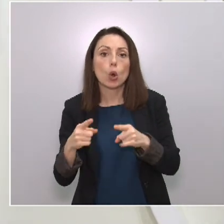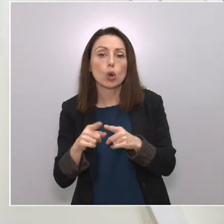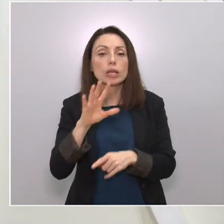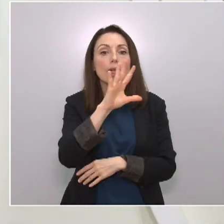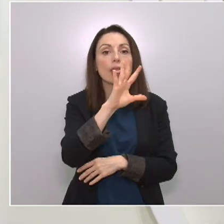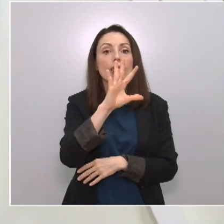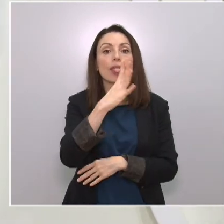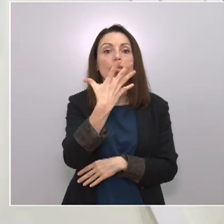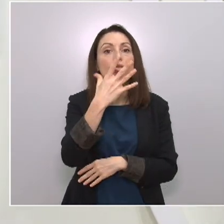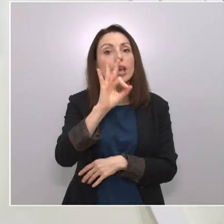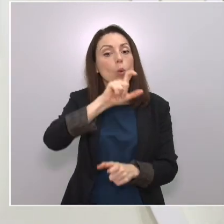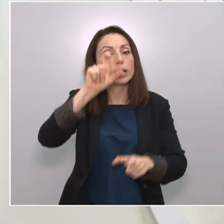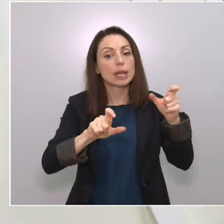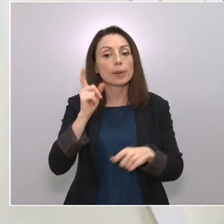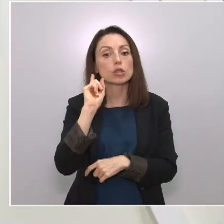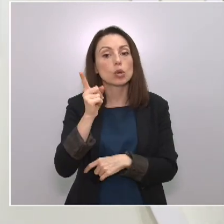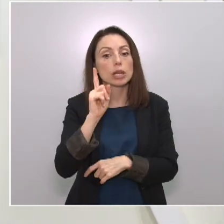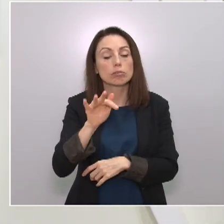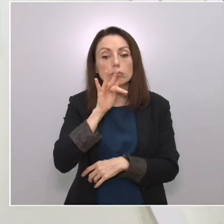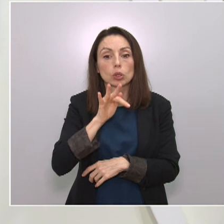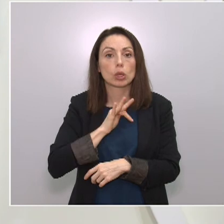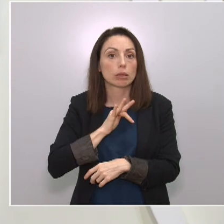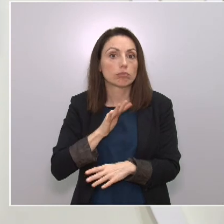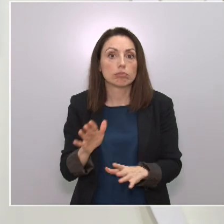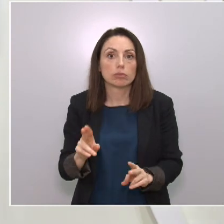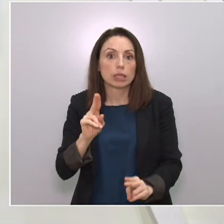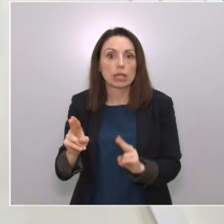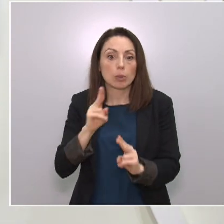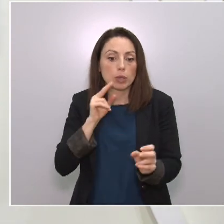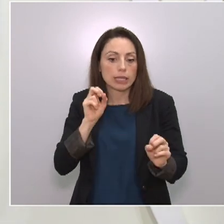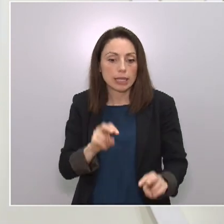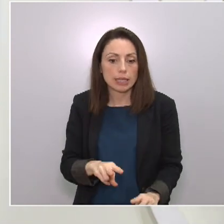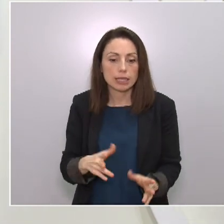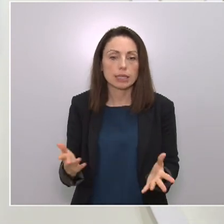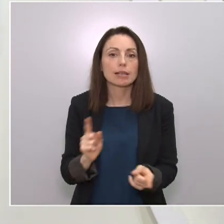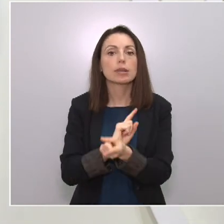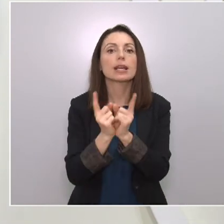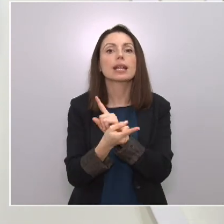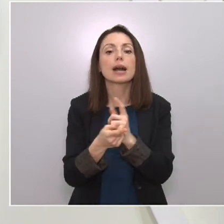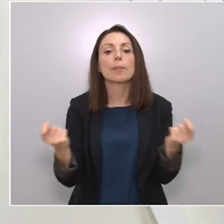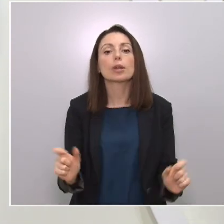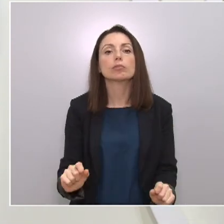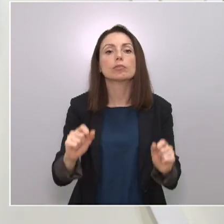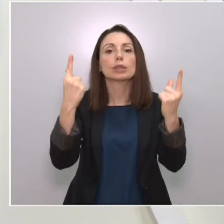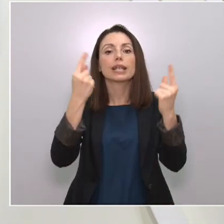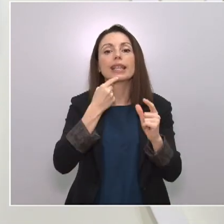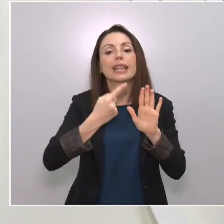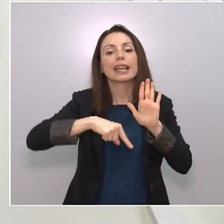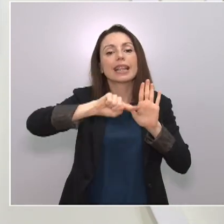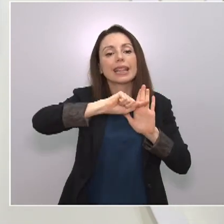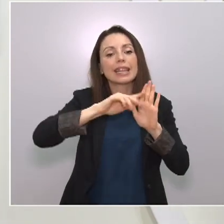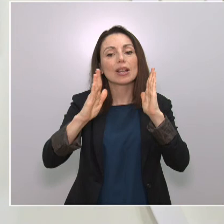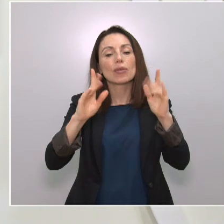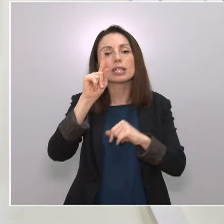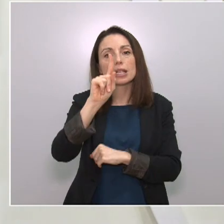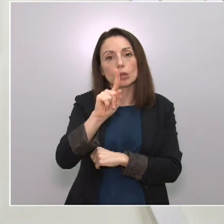aforo. Todavía no se nos ha dado respuesta. De hecho, uno de los cambios que se publican en el boletín en la fase 1 es que se